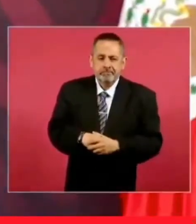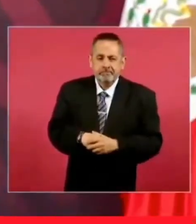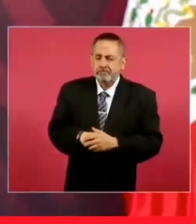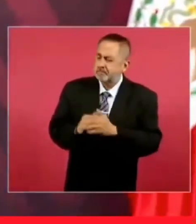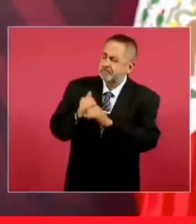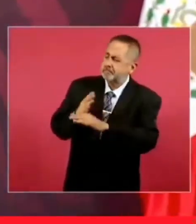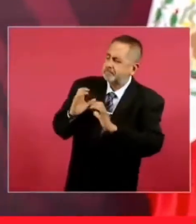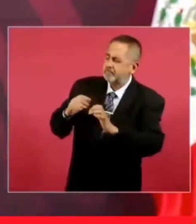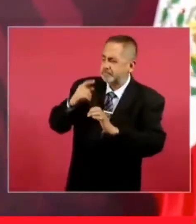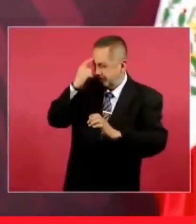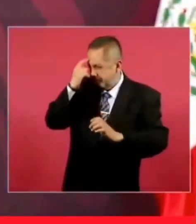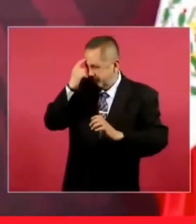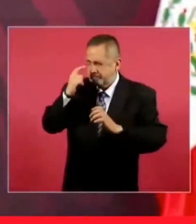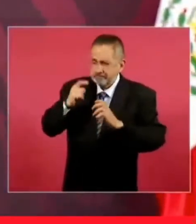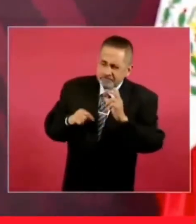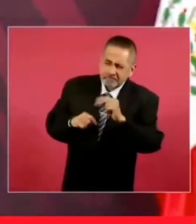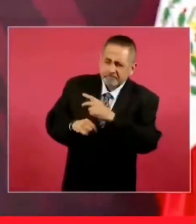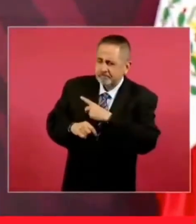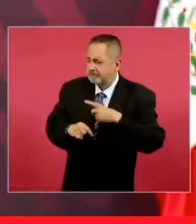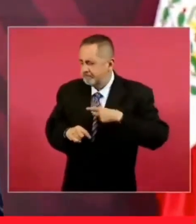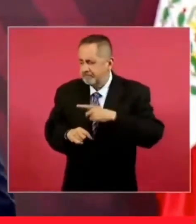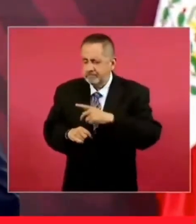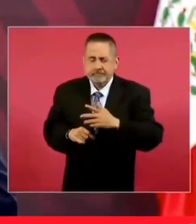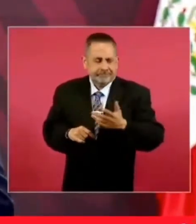estar pensando en